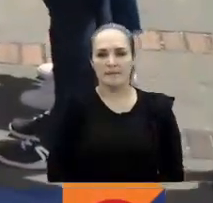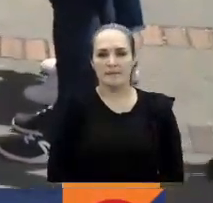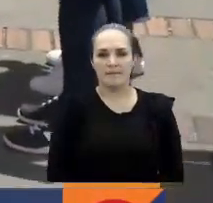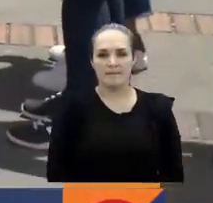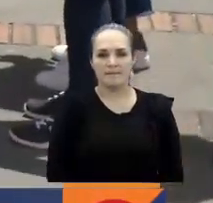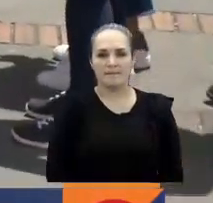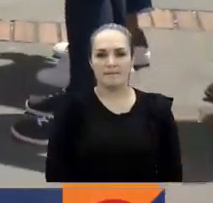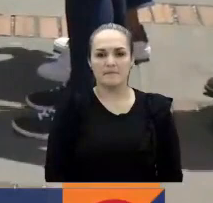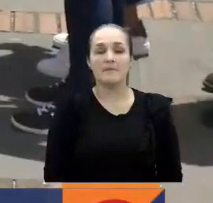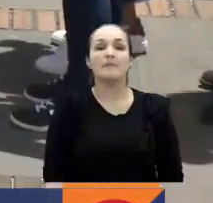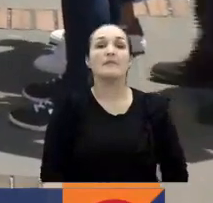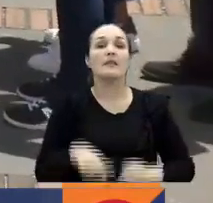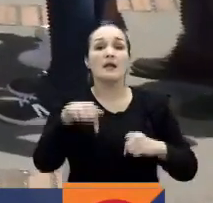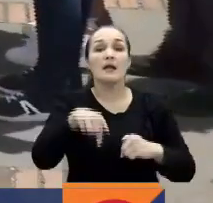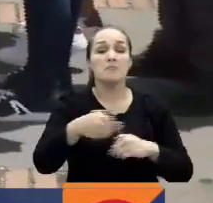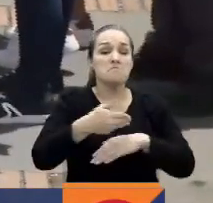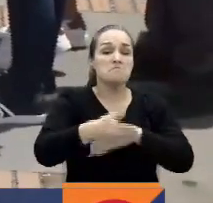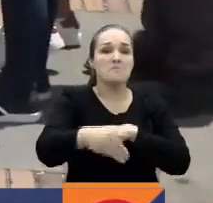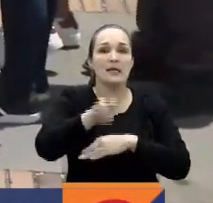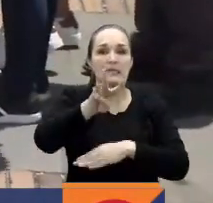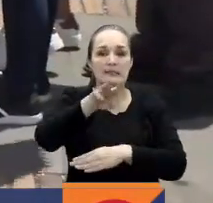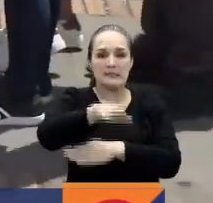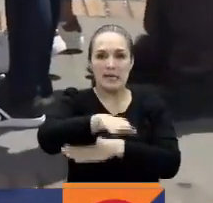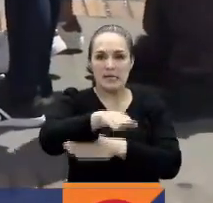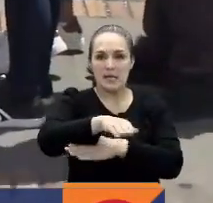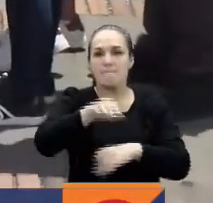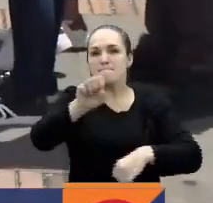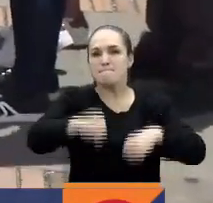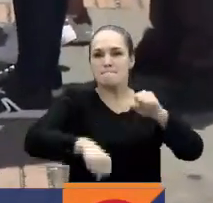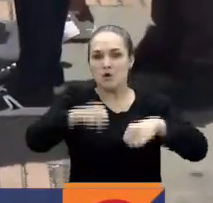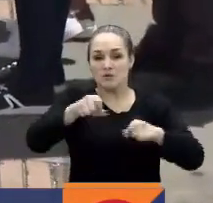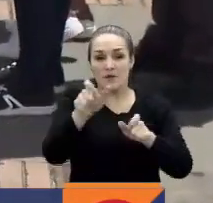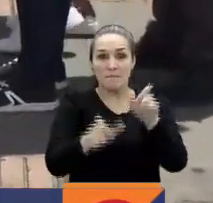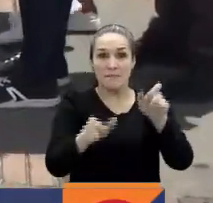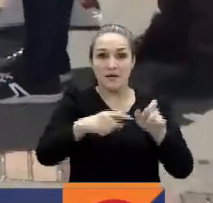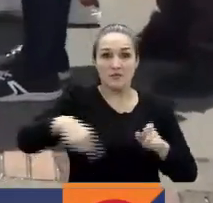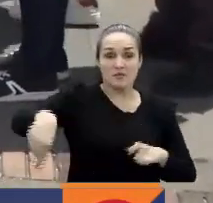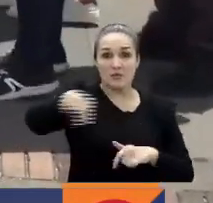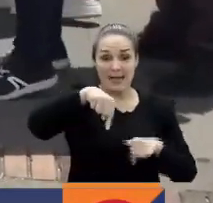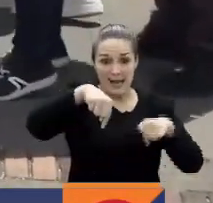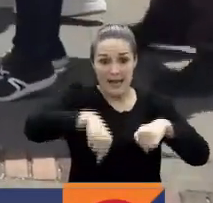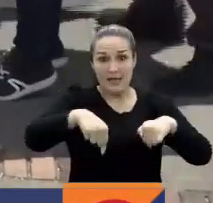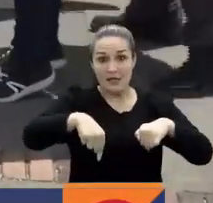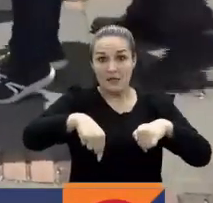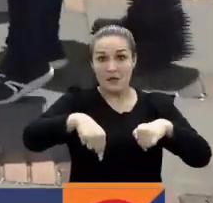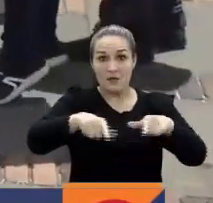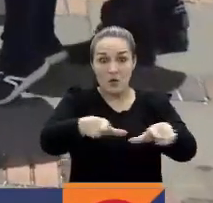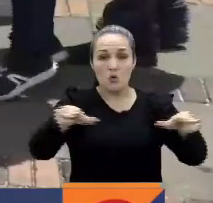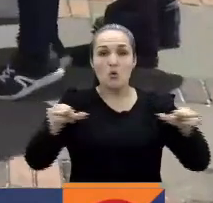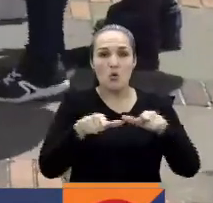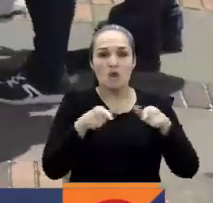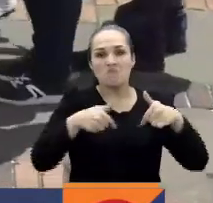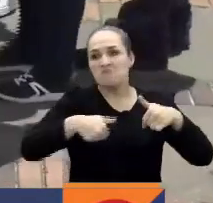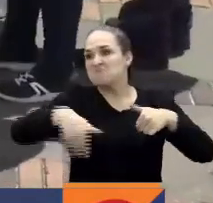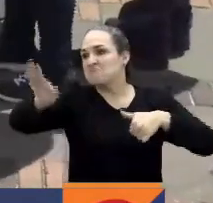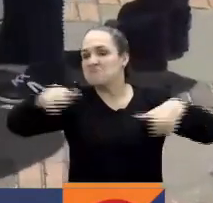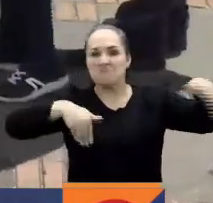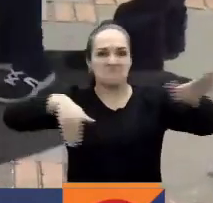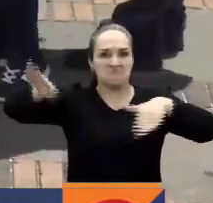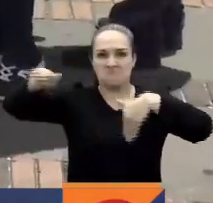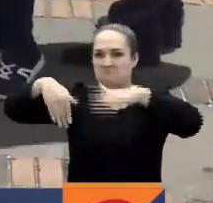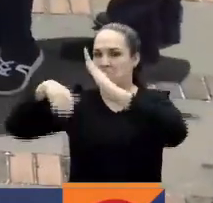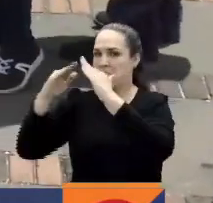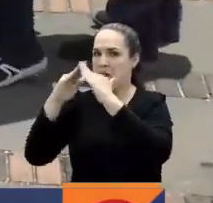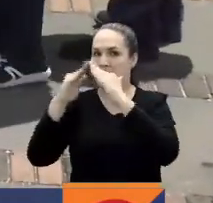Se espera que después de las 3 de la tarde, pues ya las personas que están en esta movilización pues se vayan para sus viviendas. Sin embargo,